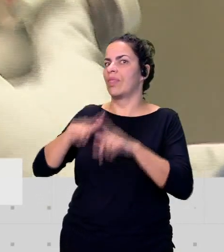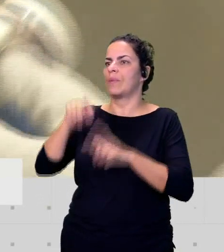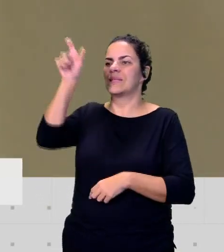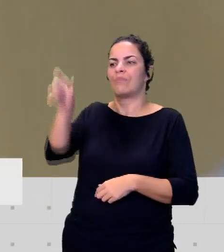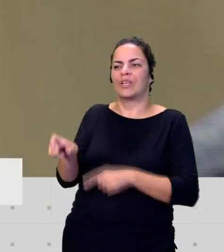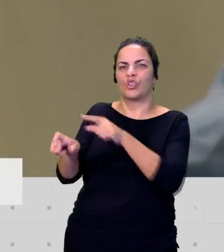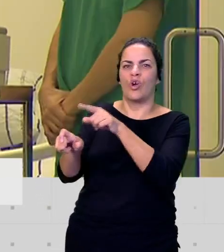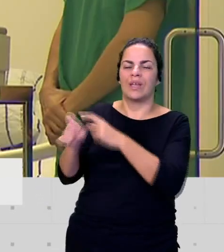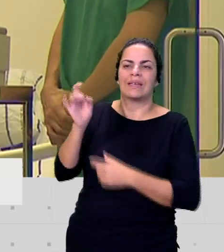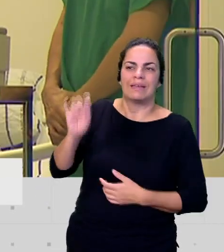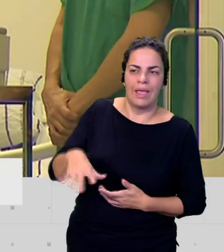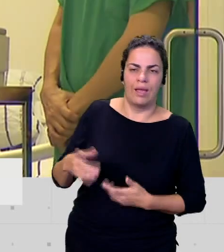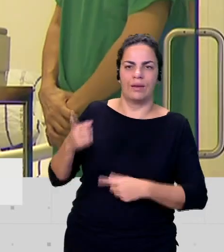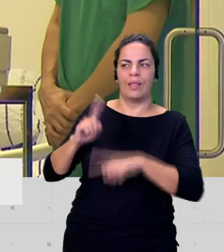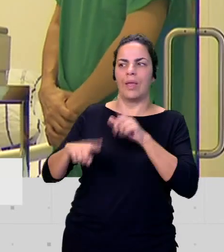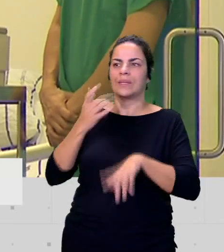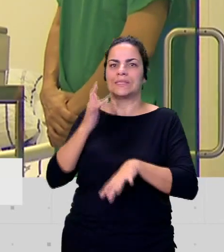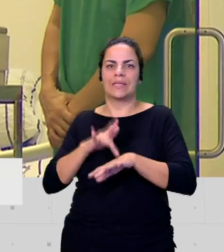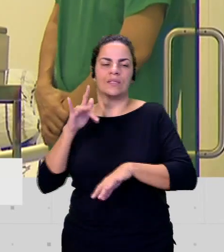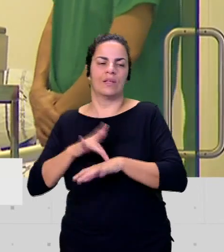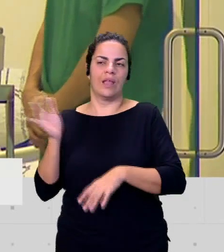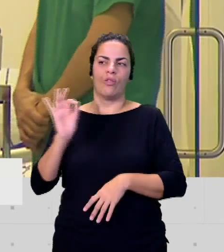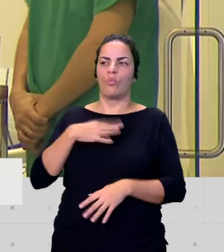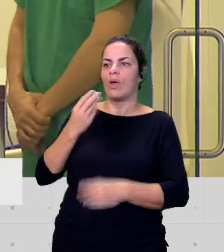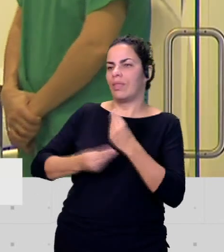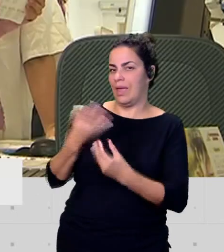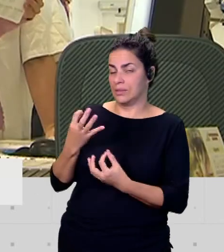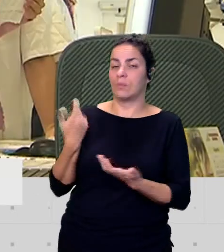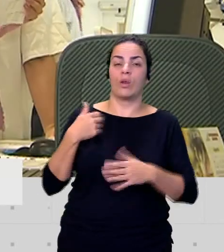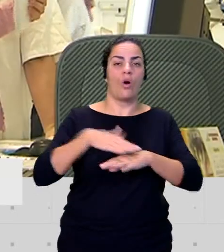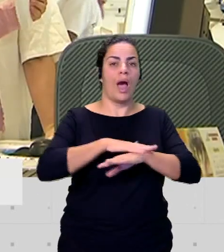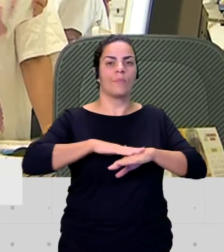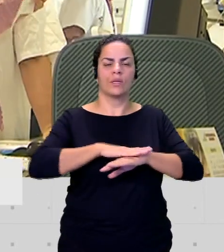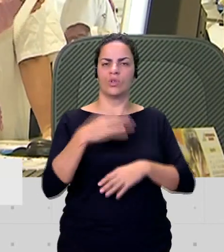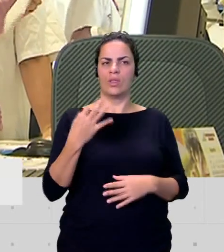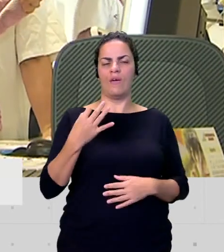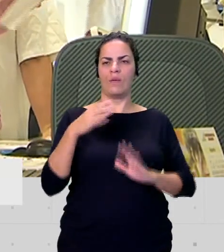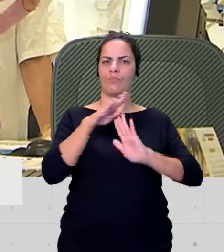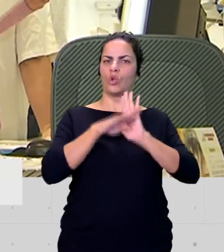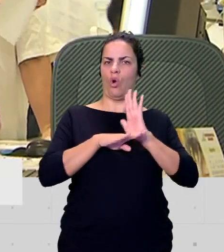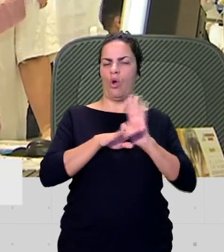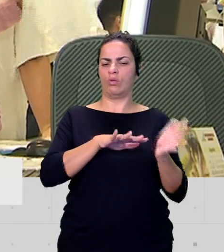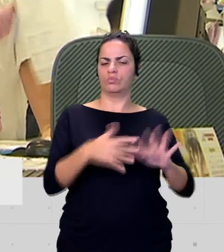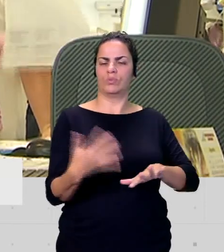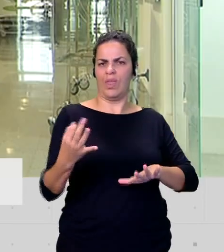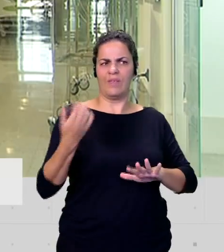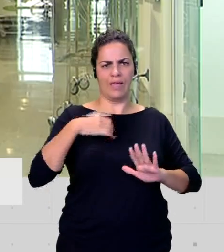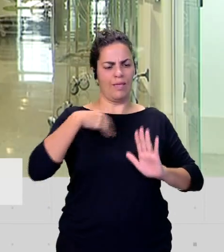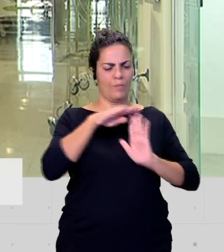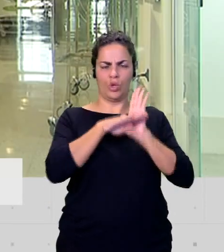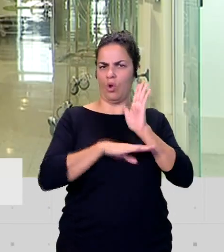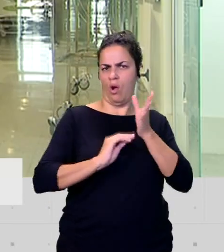también, claro, con la sensibilidad que tenga y cómo pueda actuar. La administración tiene que poner en práctica unos protocolos que ya están establecidos y saben a